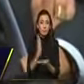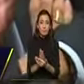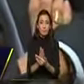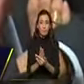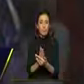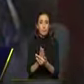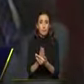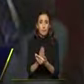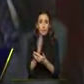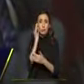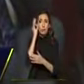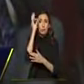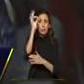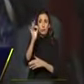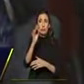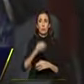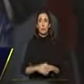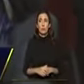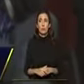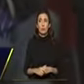influya sobre el futuro.